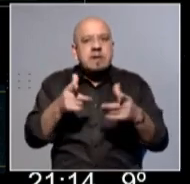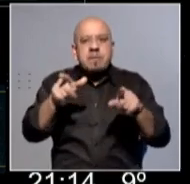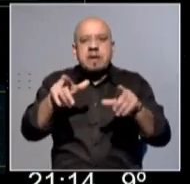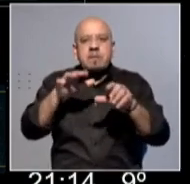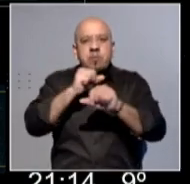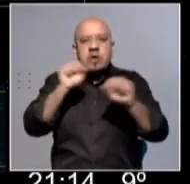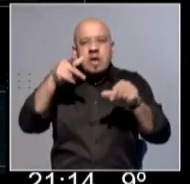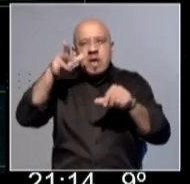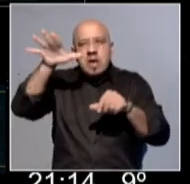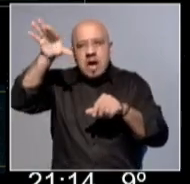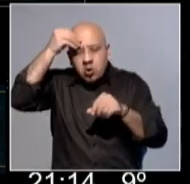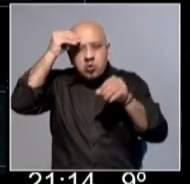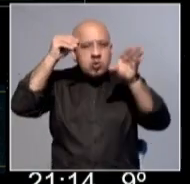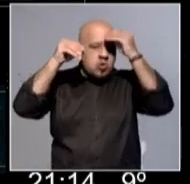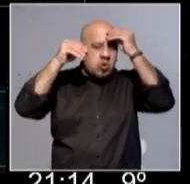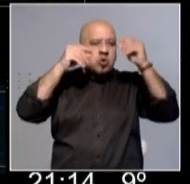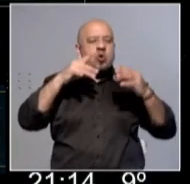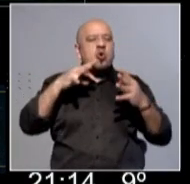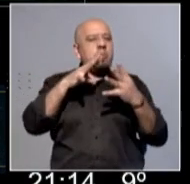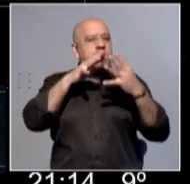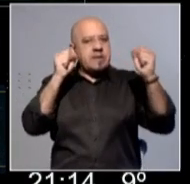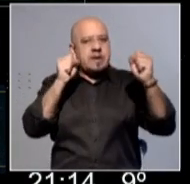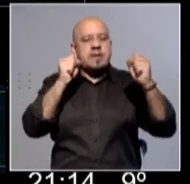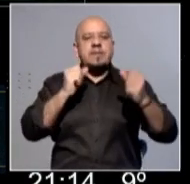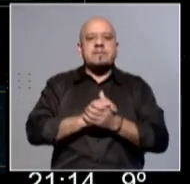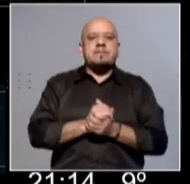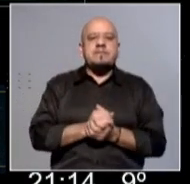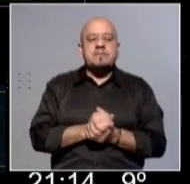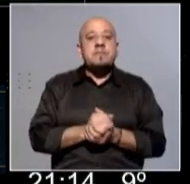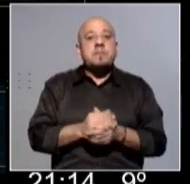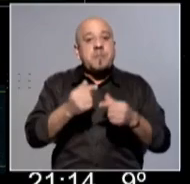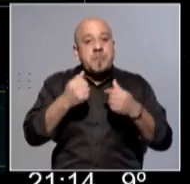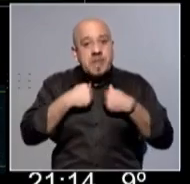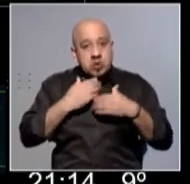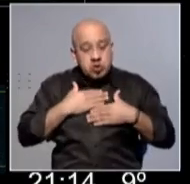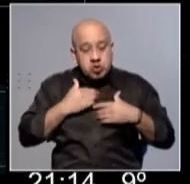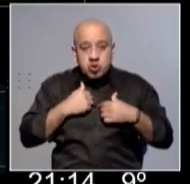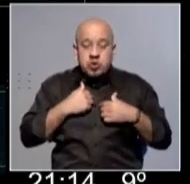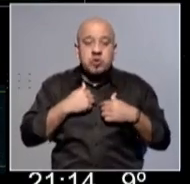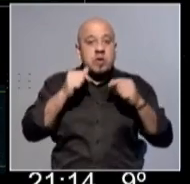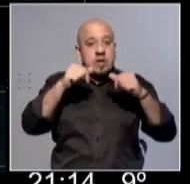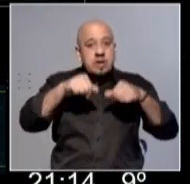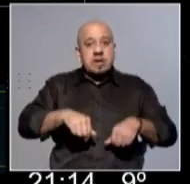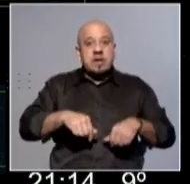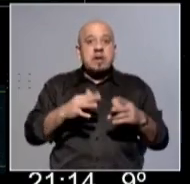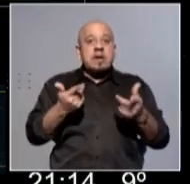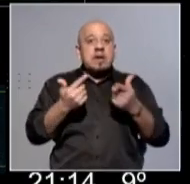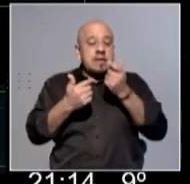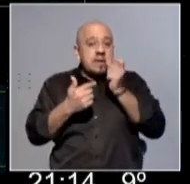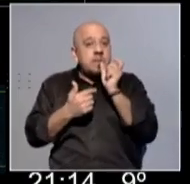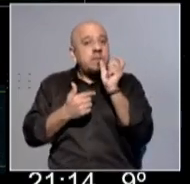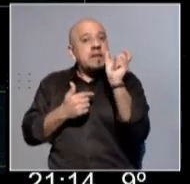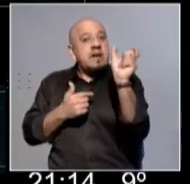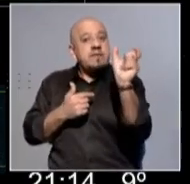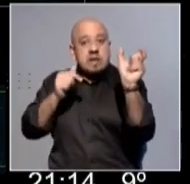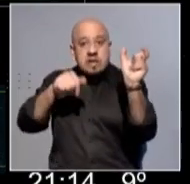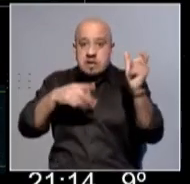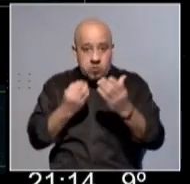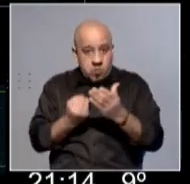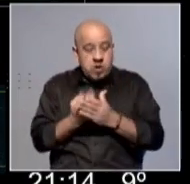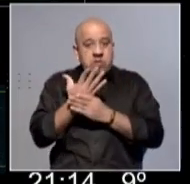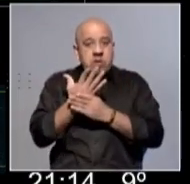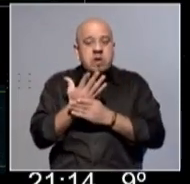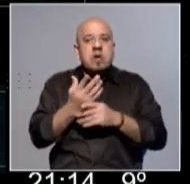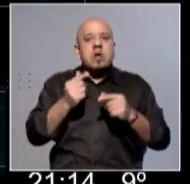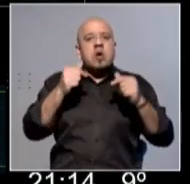amplia y sea asumida por la ciudadanía. Nosotros, por lo menos en particular desde acá, y que recién este término es bastante novedoso,